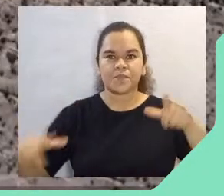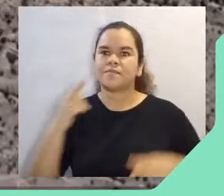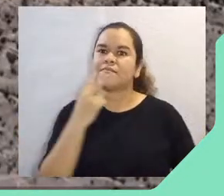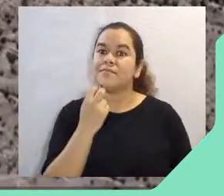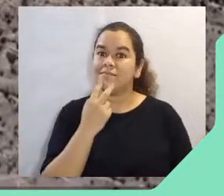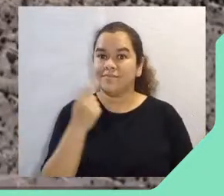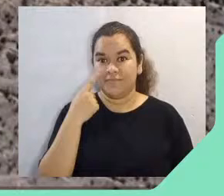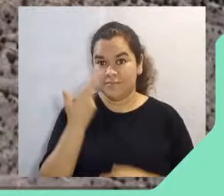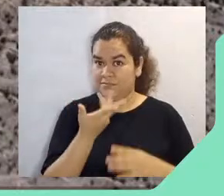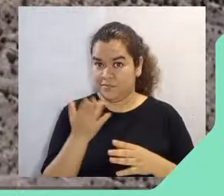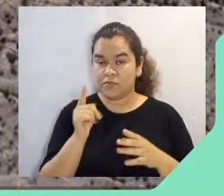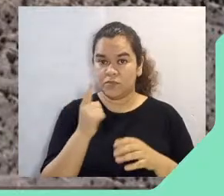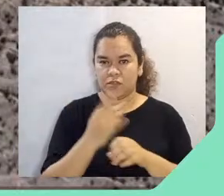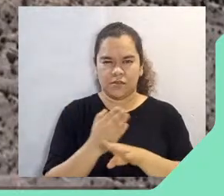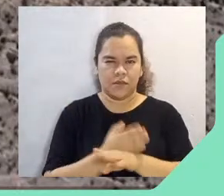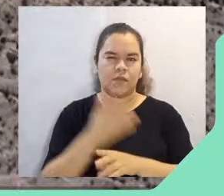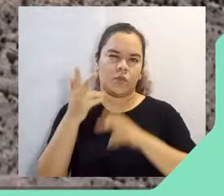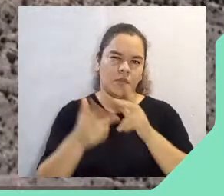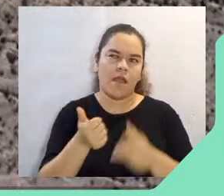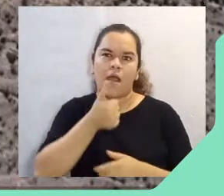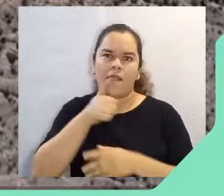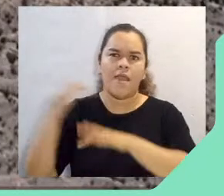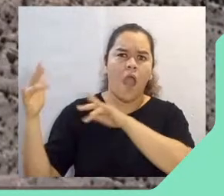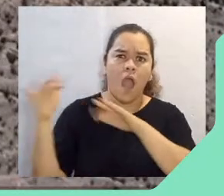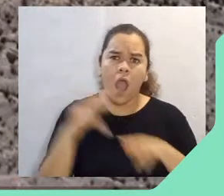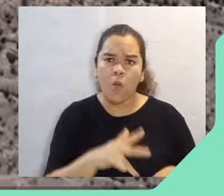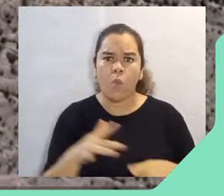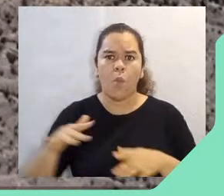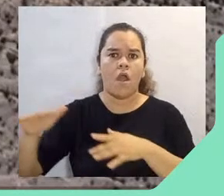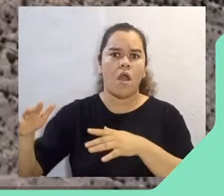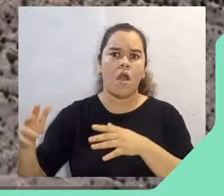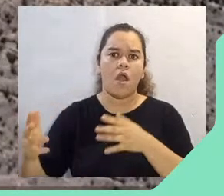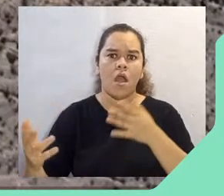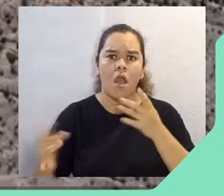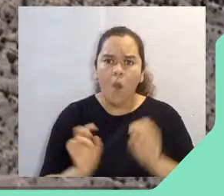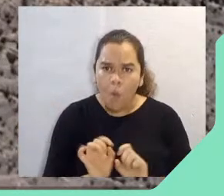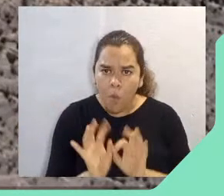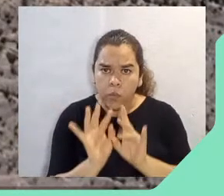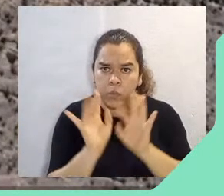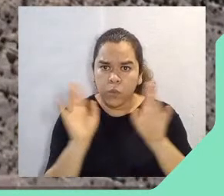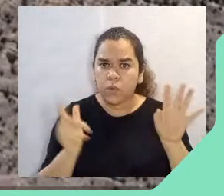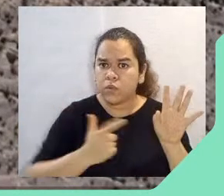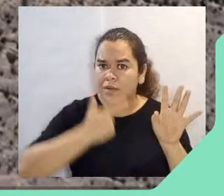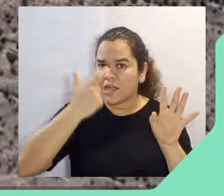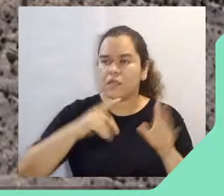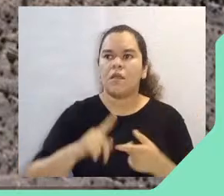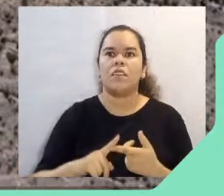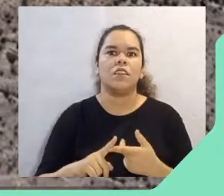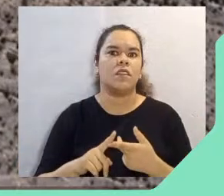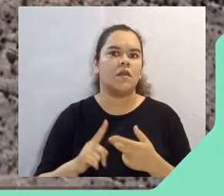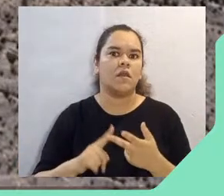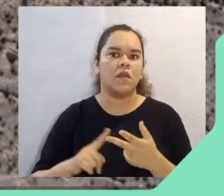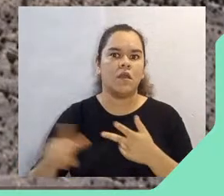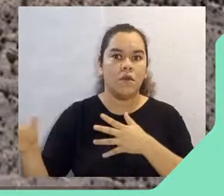visto, hidroeléctrica, térmica convencional con combustible, térmica